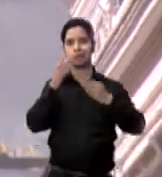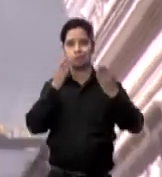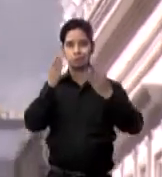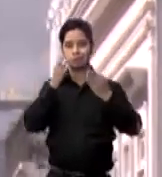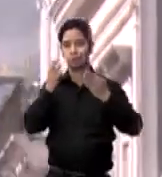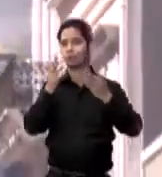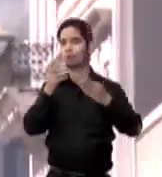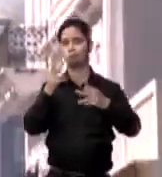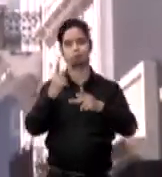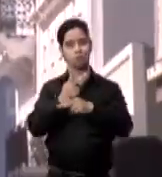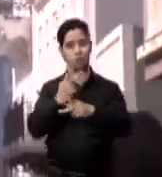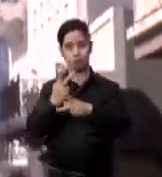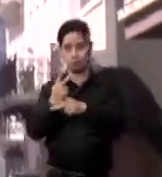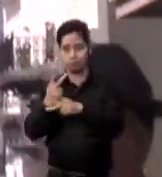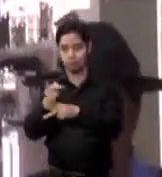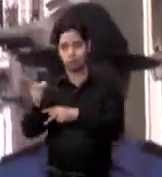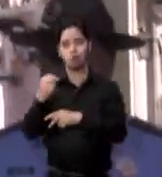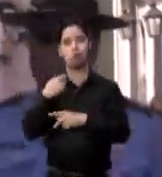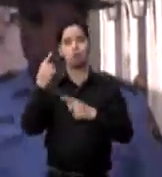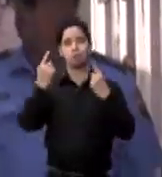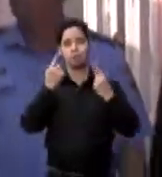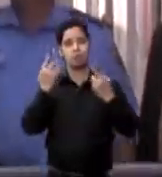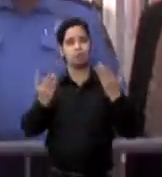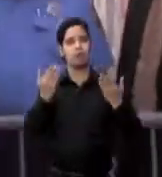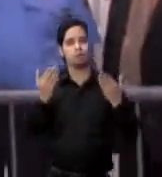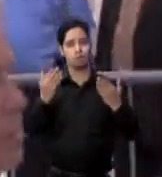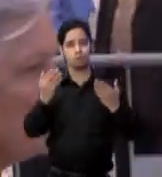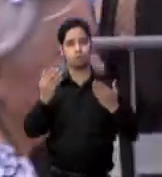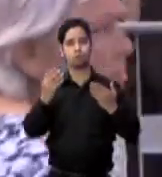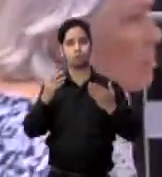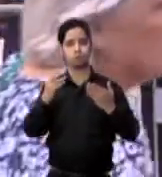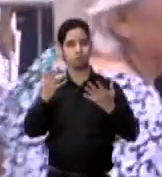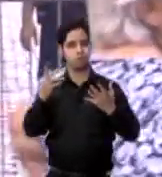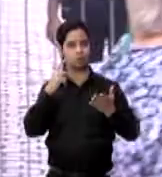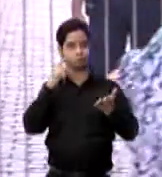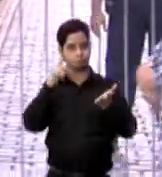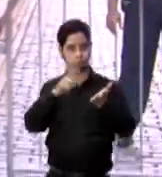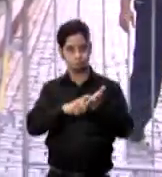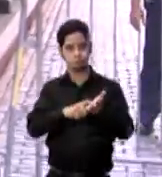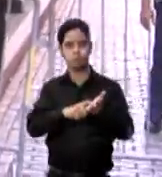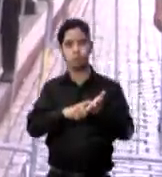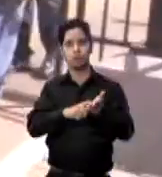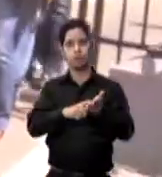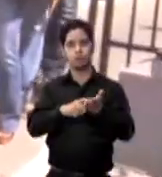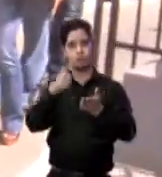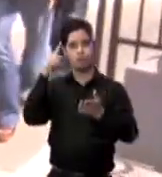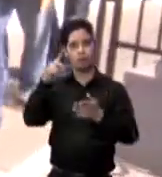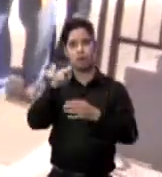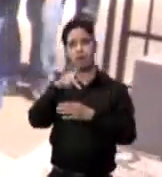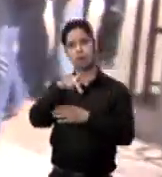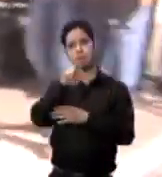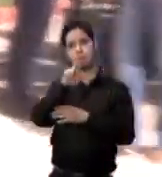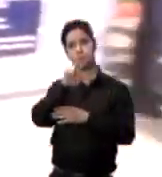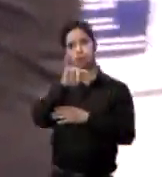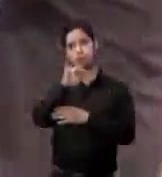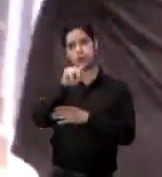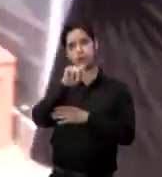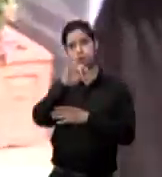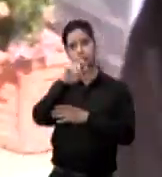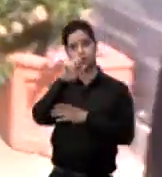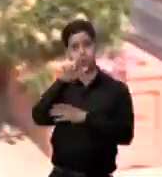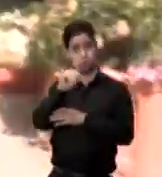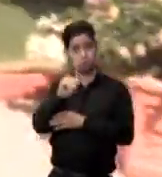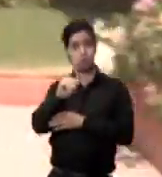empeorado cada día, que les hace pensar que es intencional con el propósito de justificar su privatización. En la Fortaleza fueron recibidos